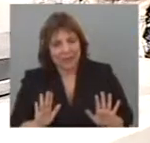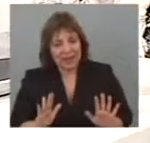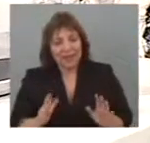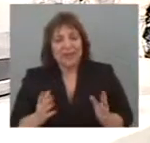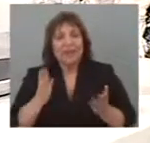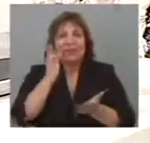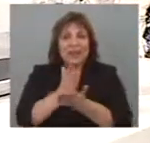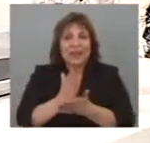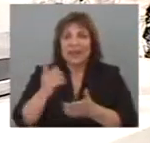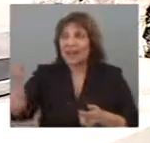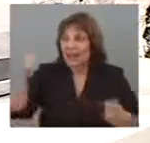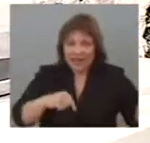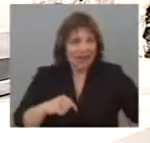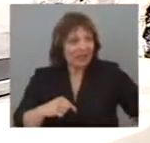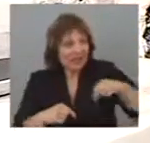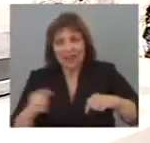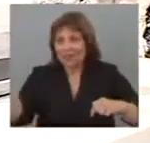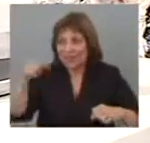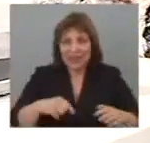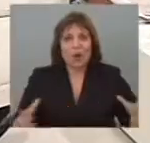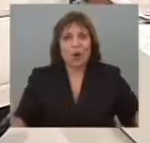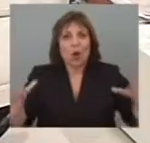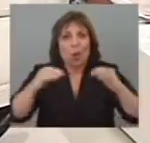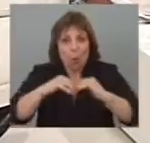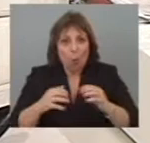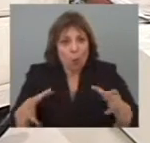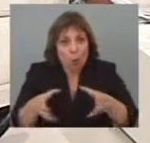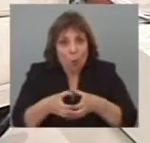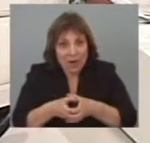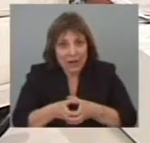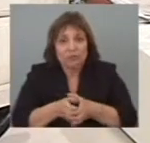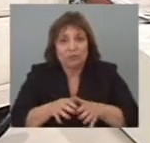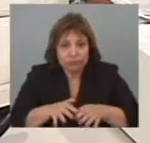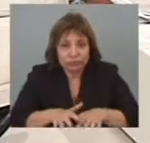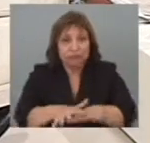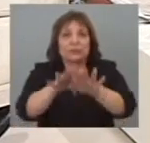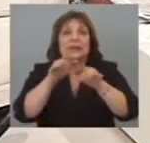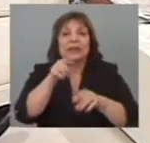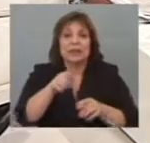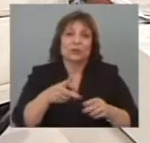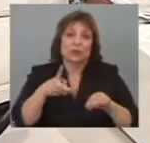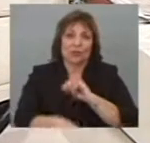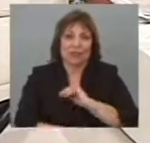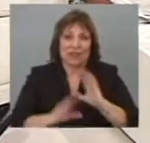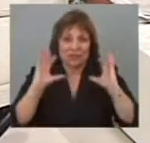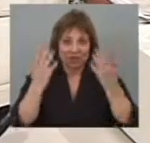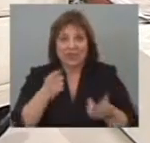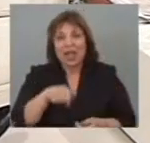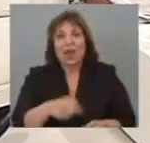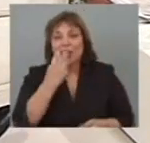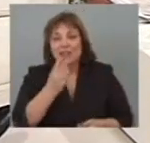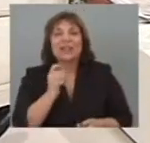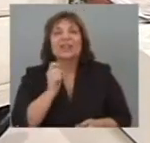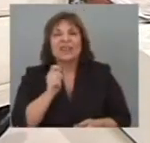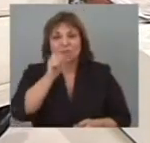confluir desde diferentes lugares y competencias en acciones que realmente puedan dar fin a la violencia basada en género. Vamos a conocer entonces